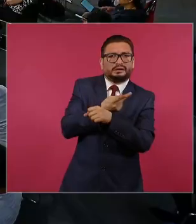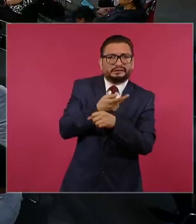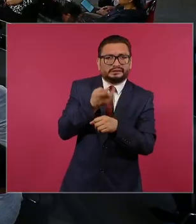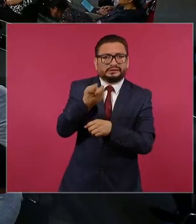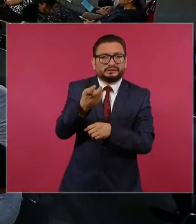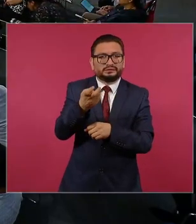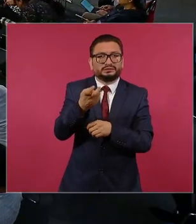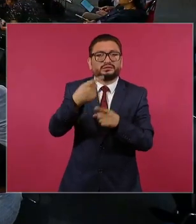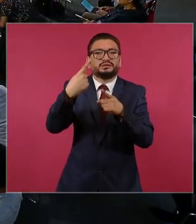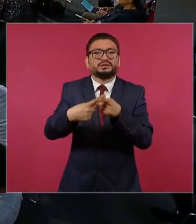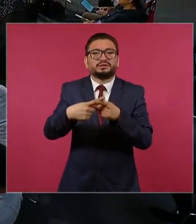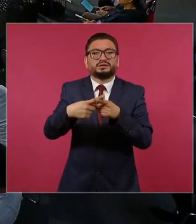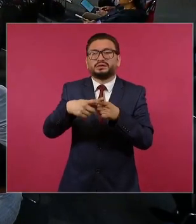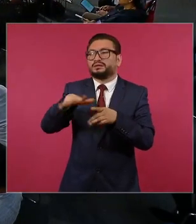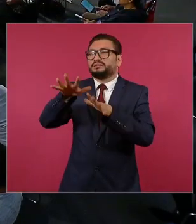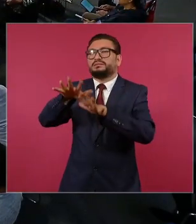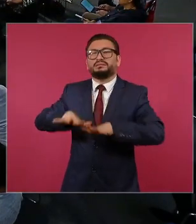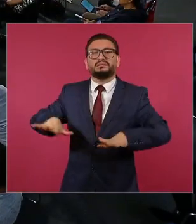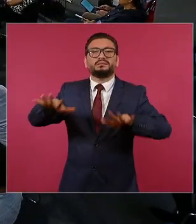Pueblo.